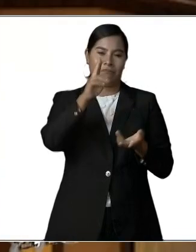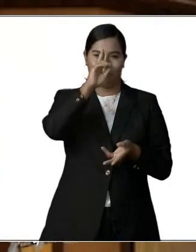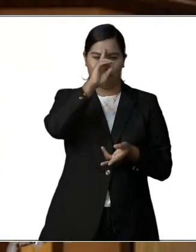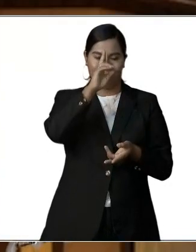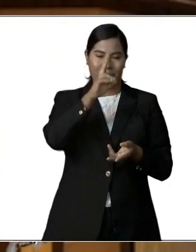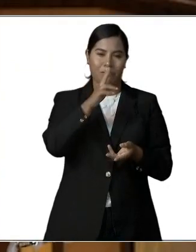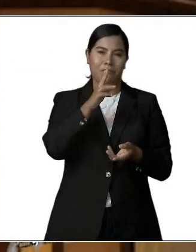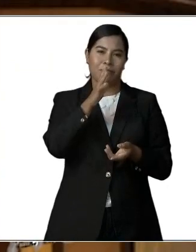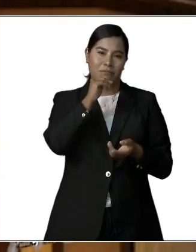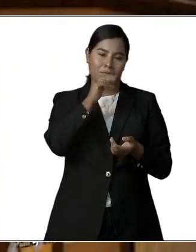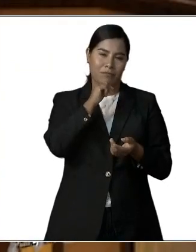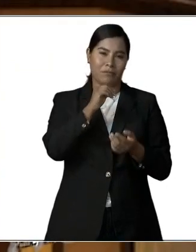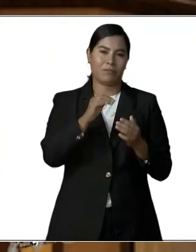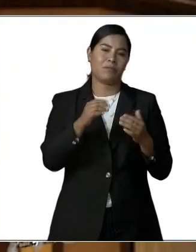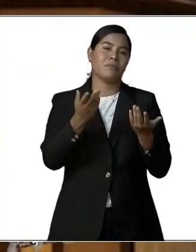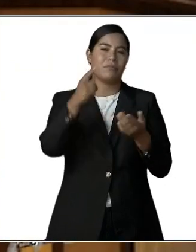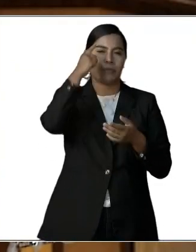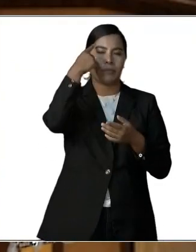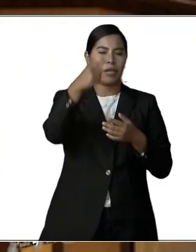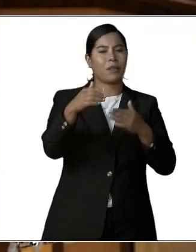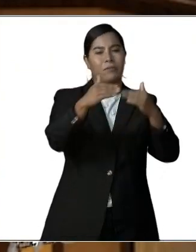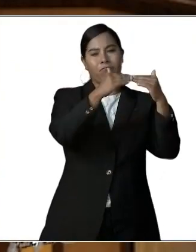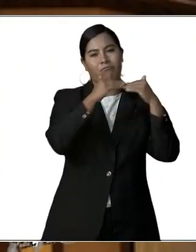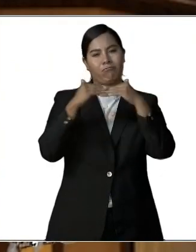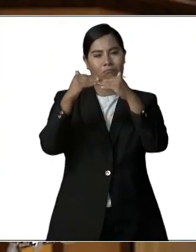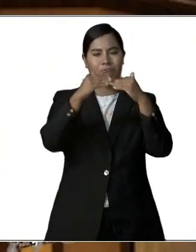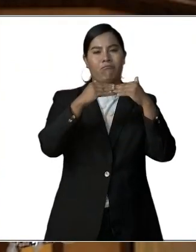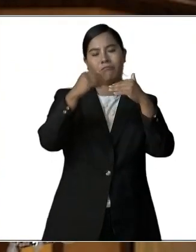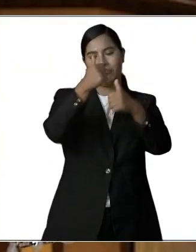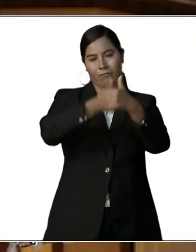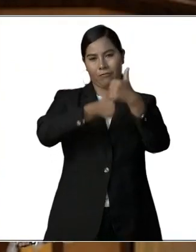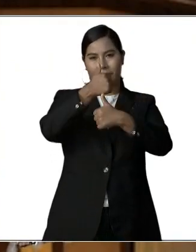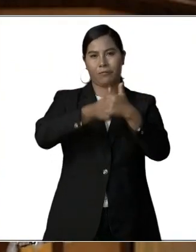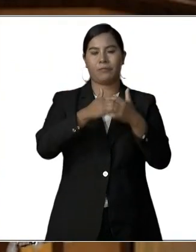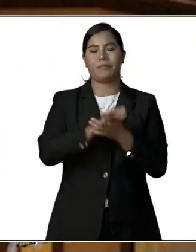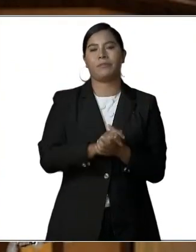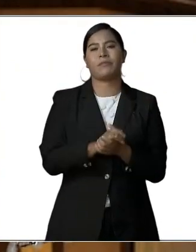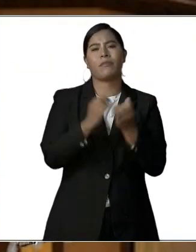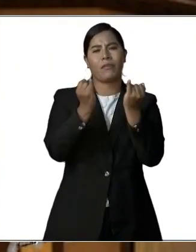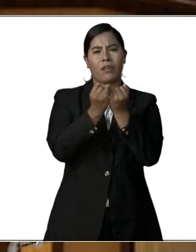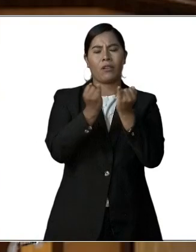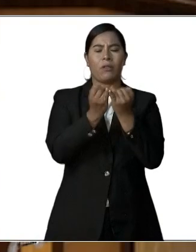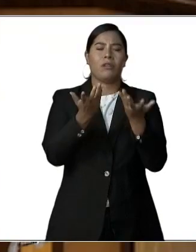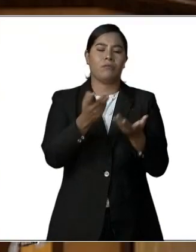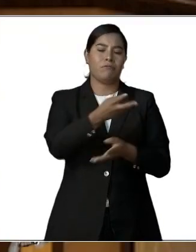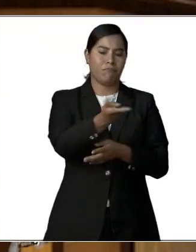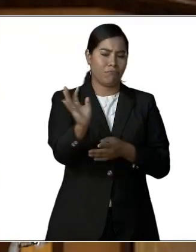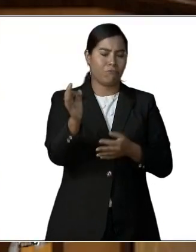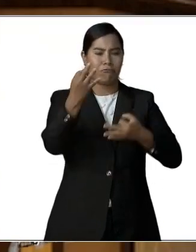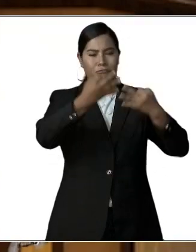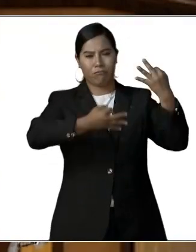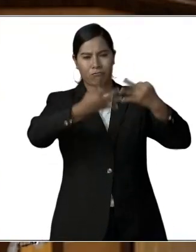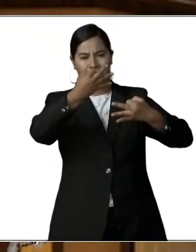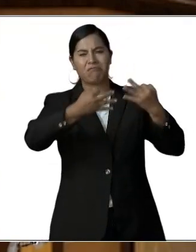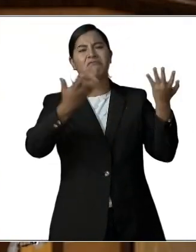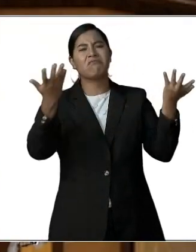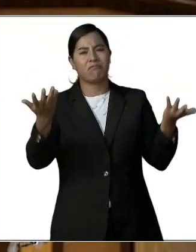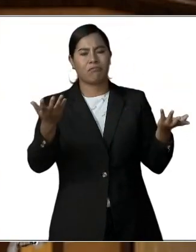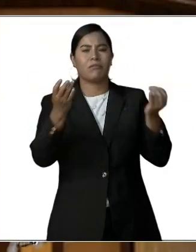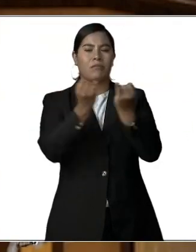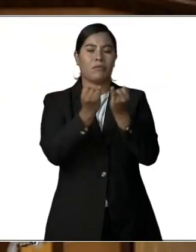mismas condiciones. Y hay algunos aspectos que se van a calificar, como son la presencia